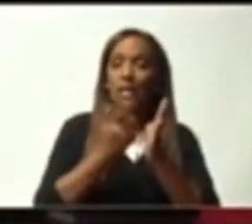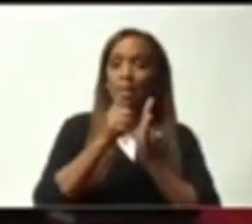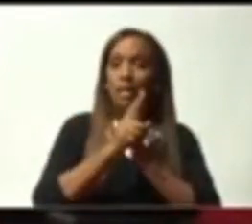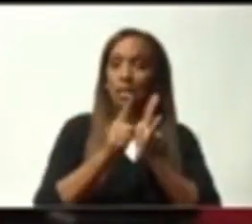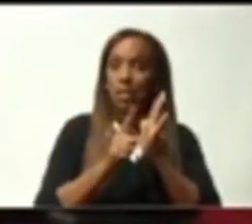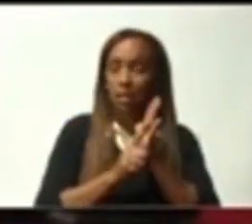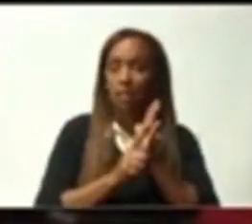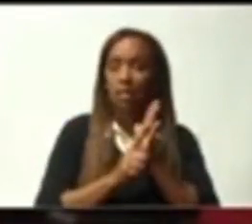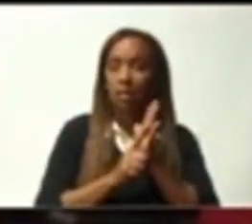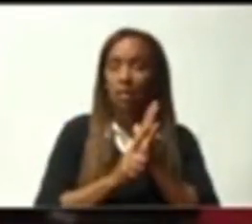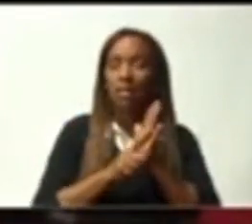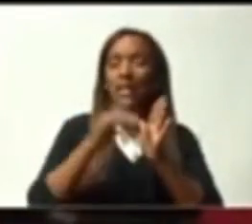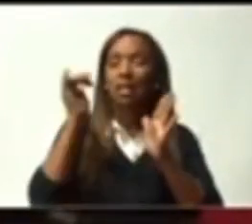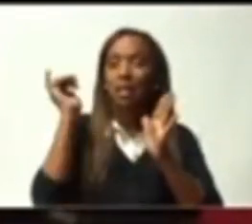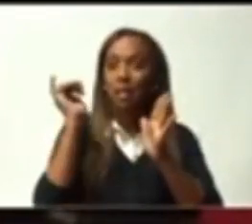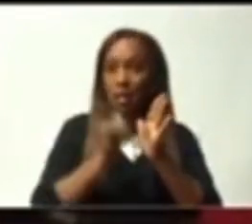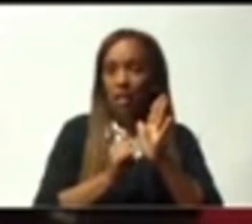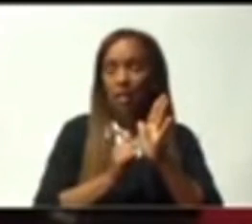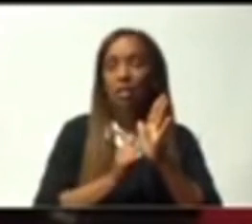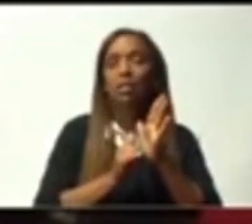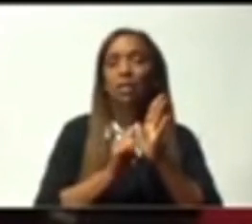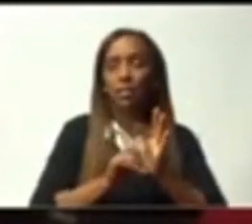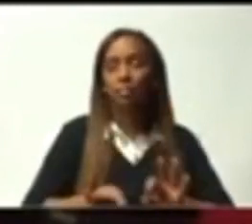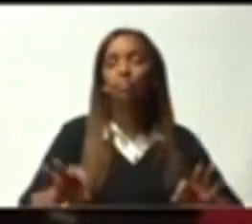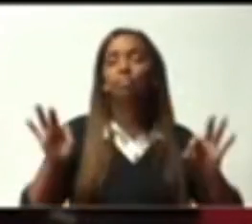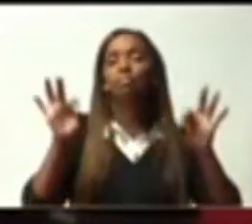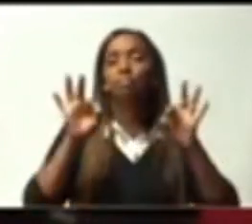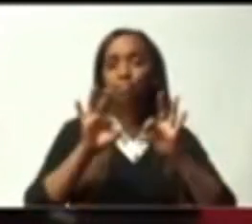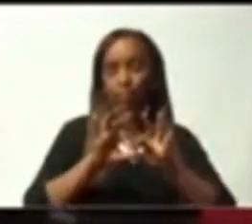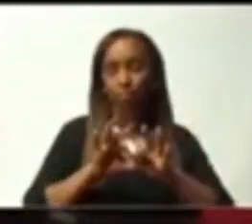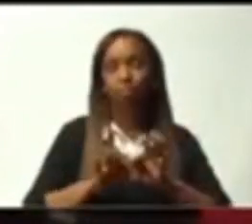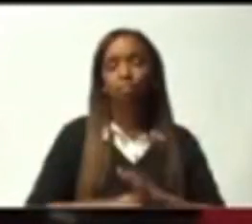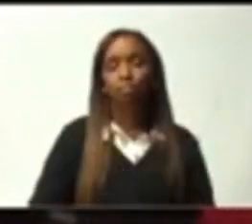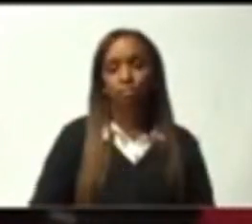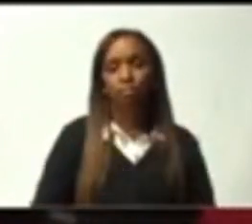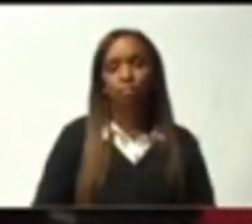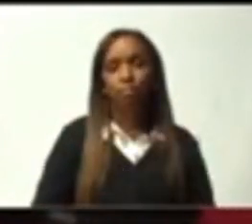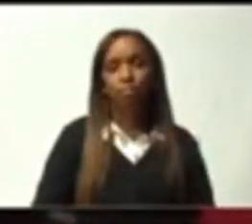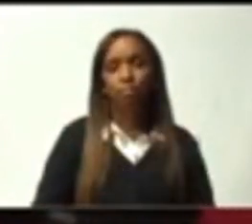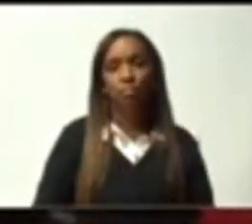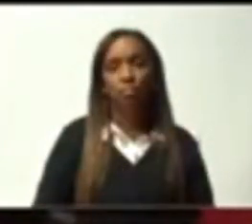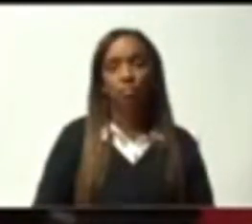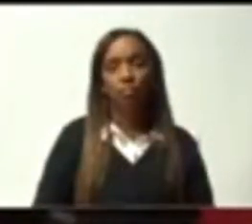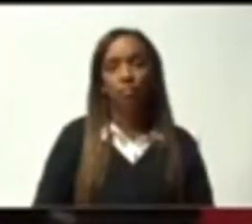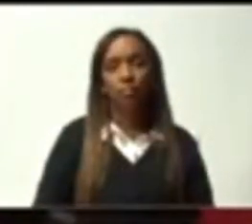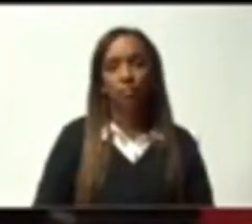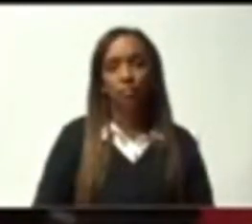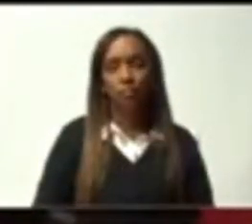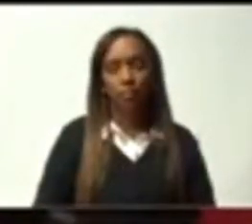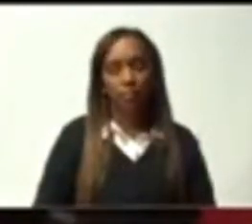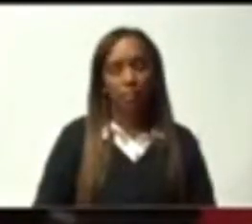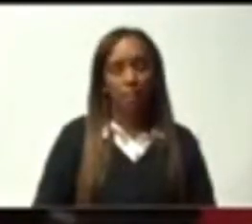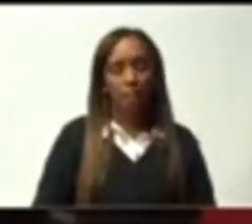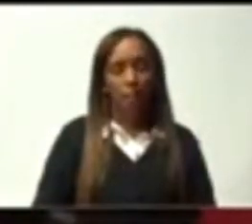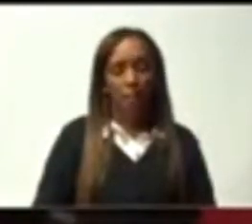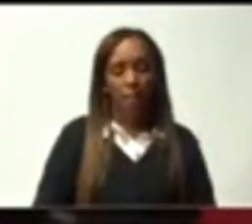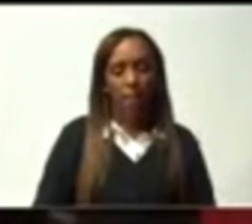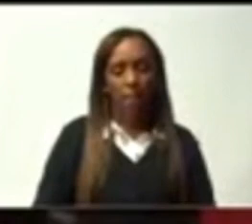llega al Congreso Nacional y nos inquieta, por lo menos yo estiraba a hacer eso cuando en mi primer